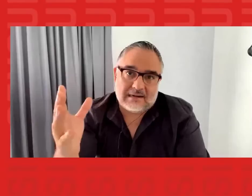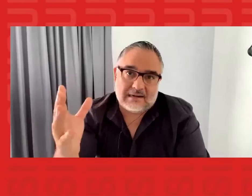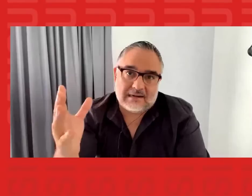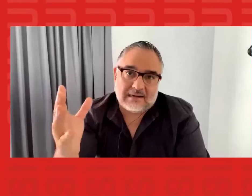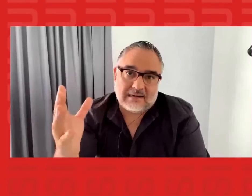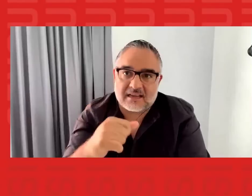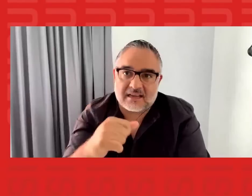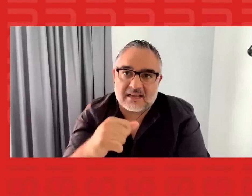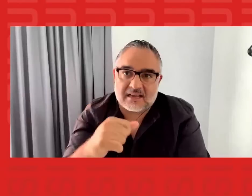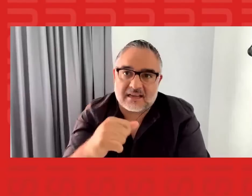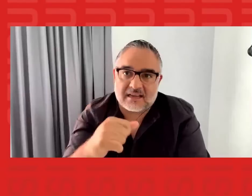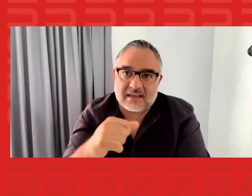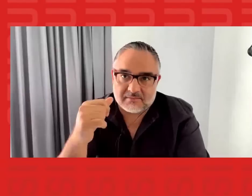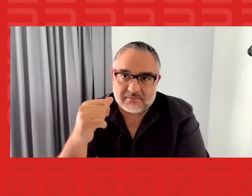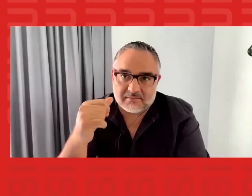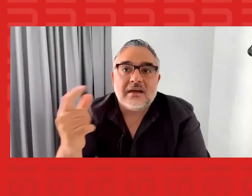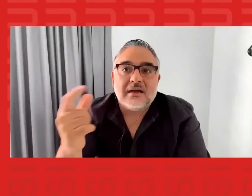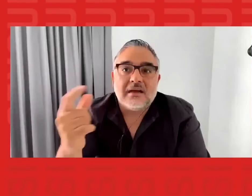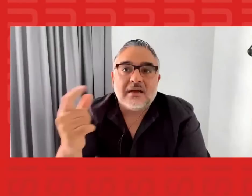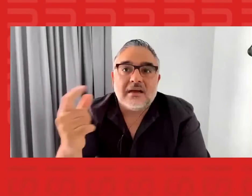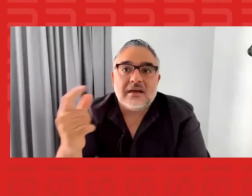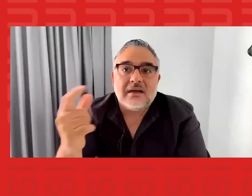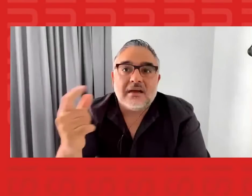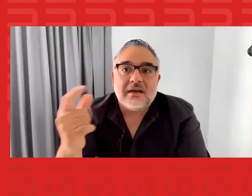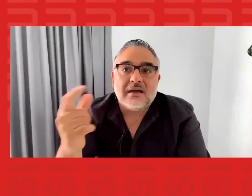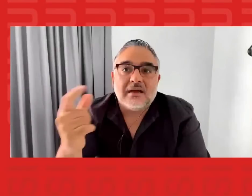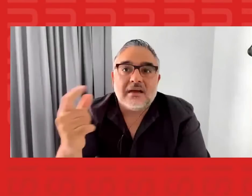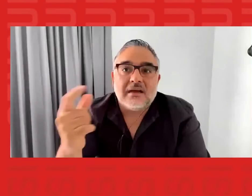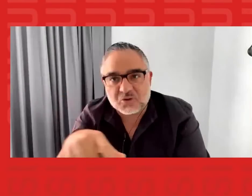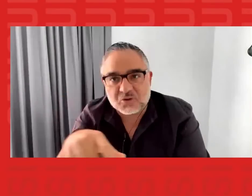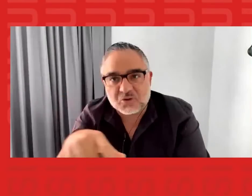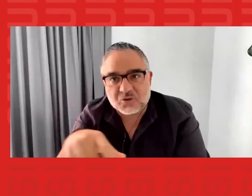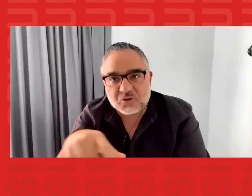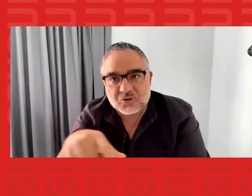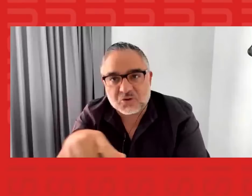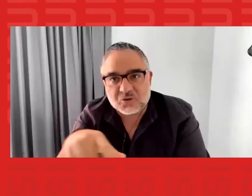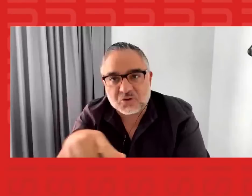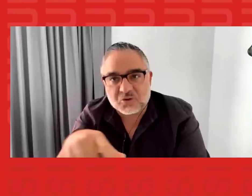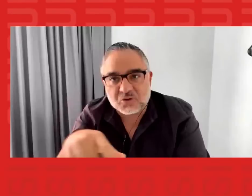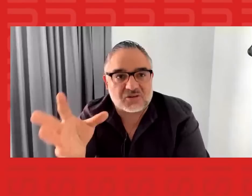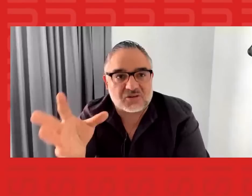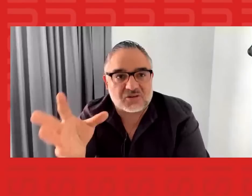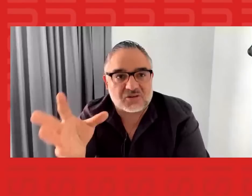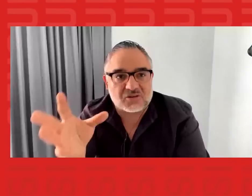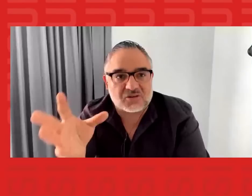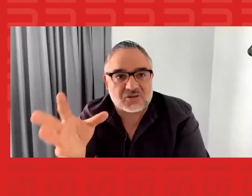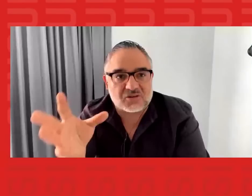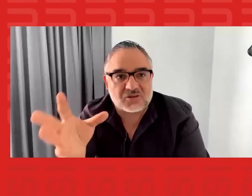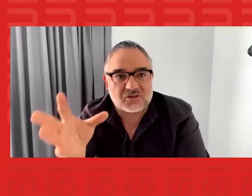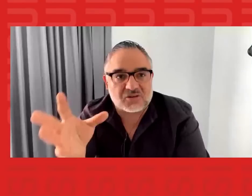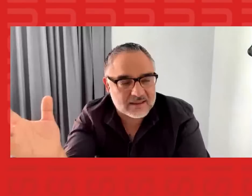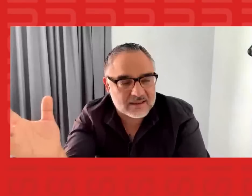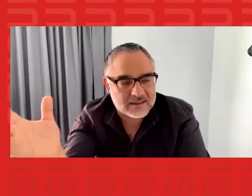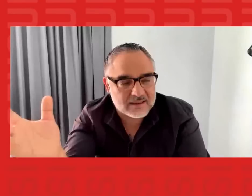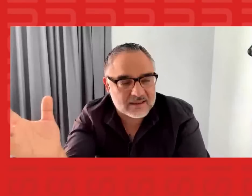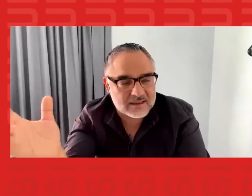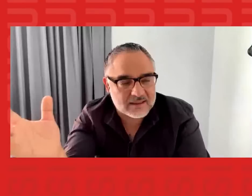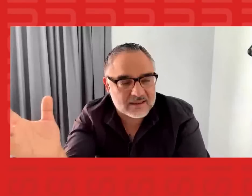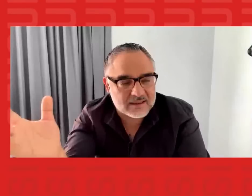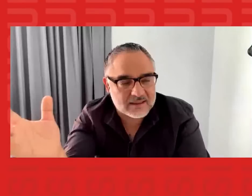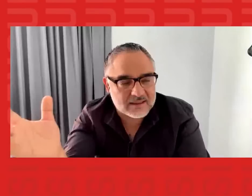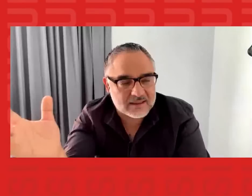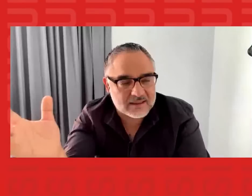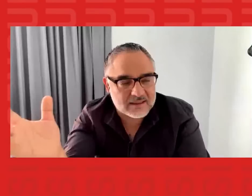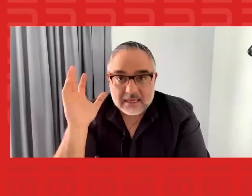valorar la larga trayectoria de Jaime. A él nadie le va a contar lo que ha ocurrido en los medios de comunicación en los últimos 50